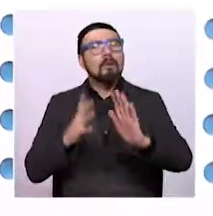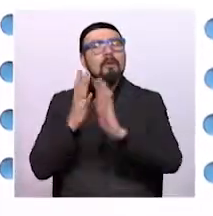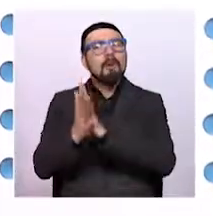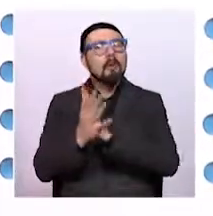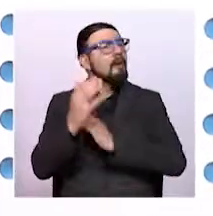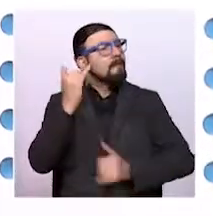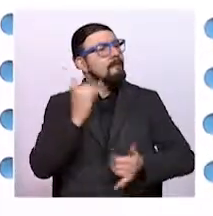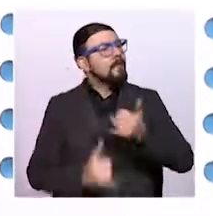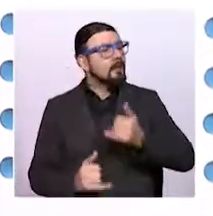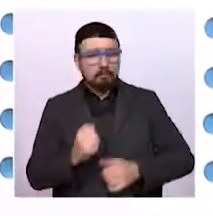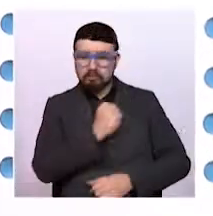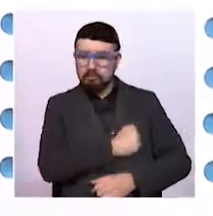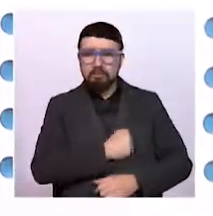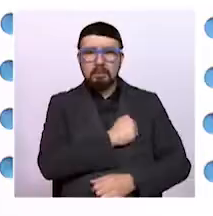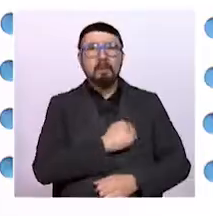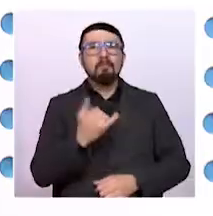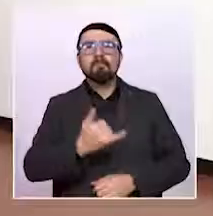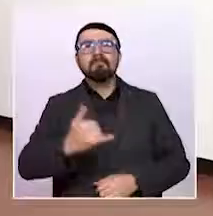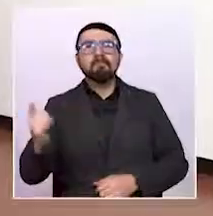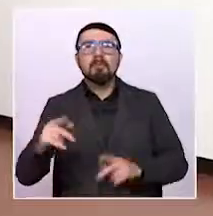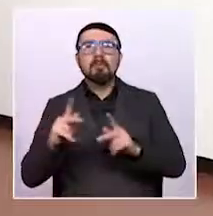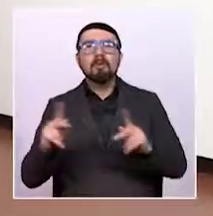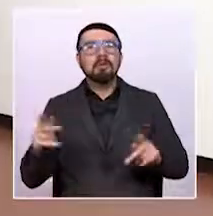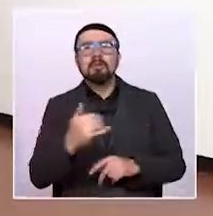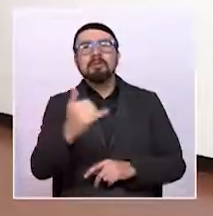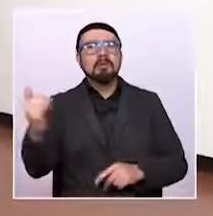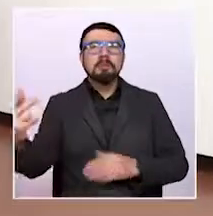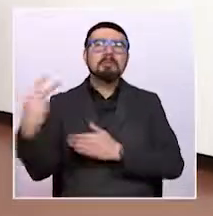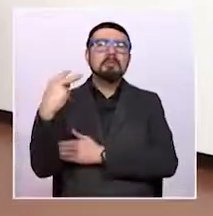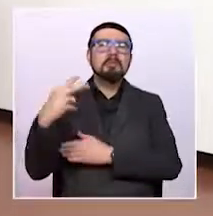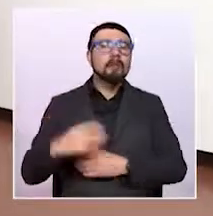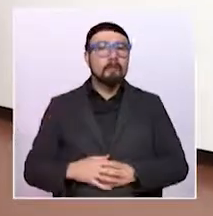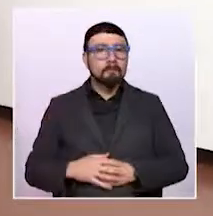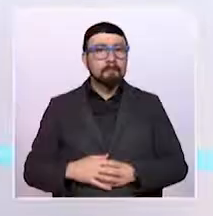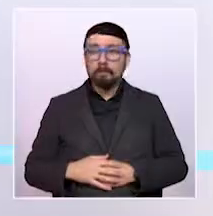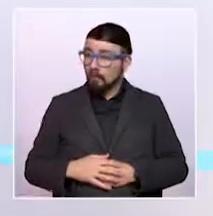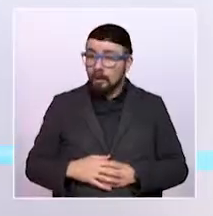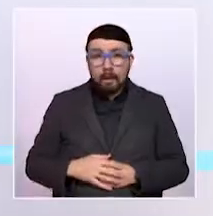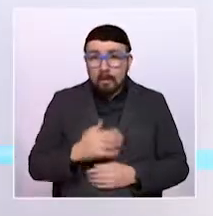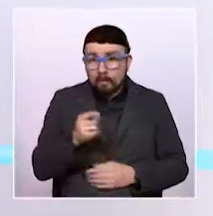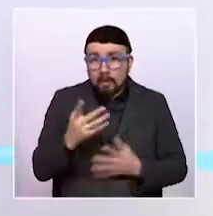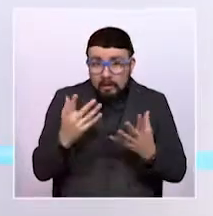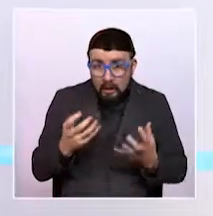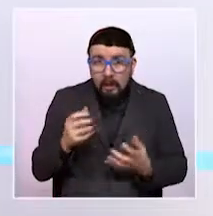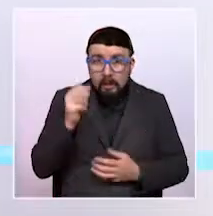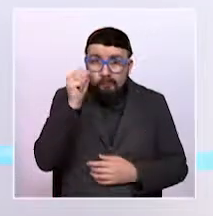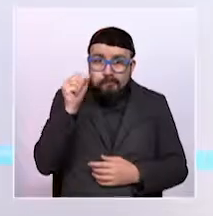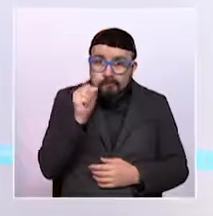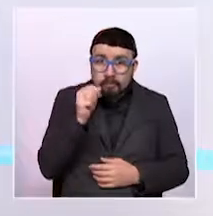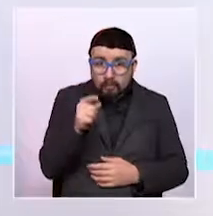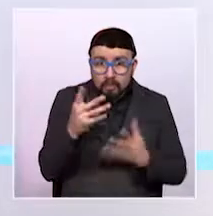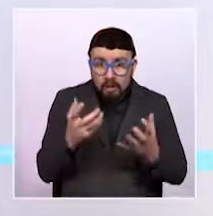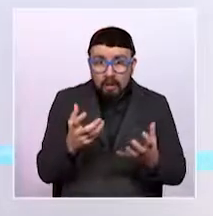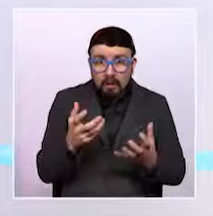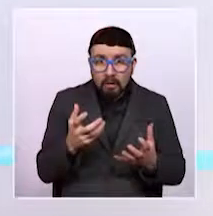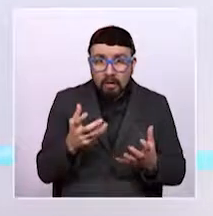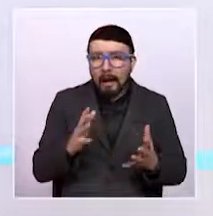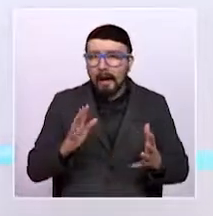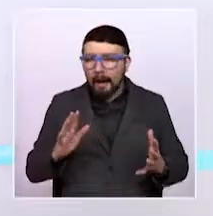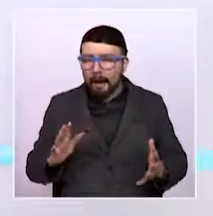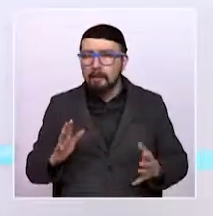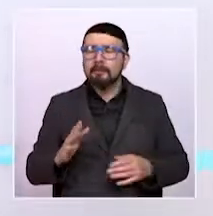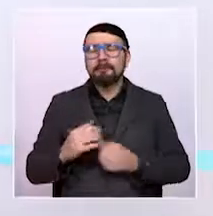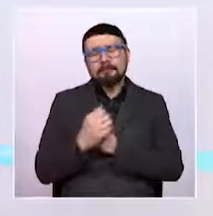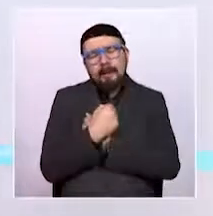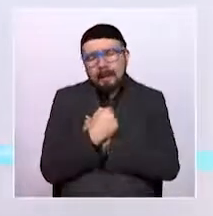las personas que bueno mamás cuando se busca un embarazo cuando se busca un embarazo se hace con